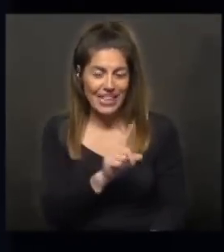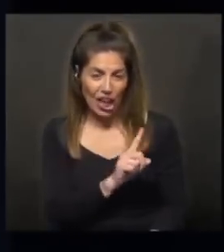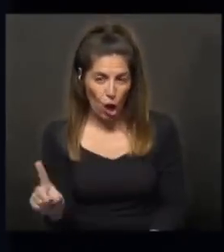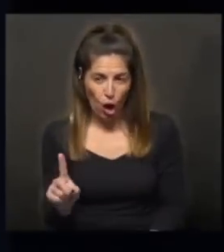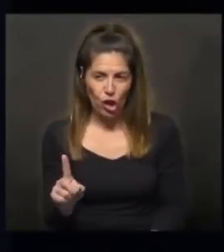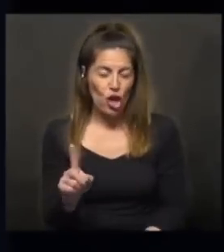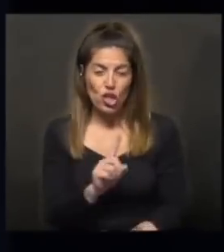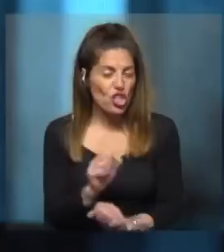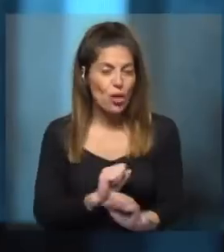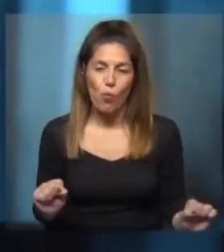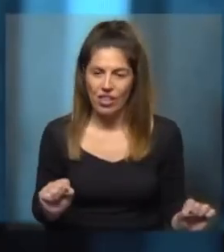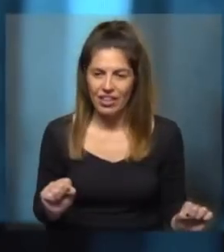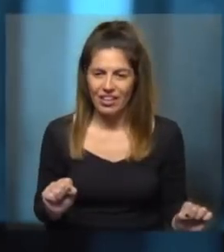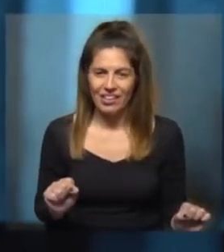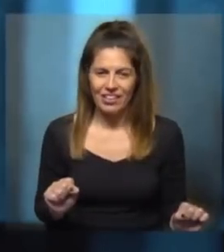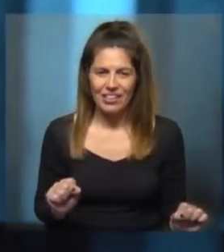antes